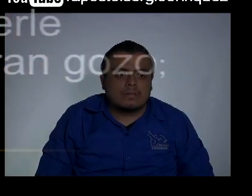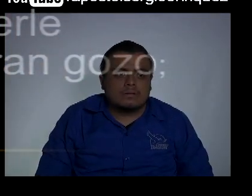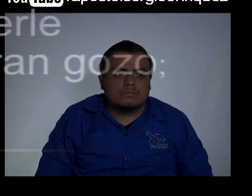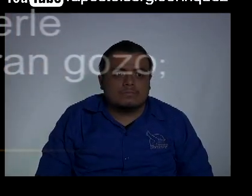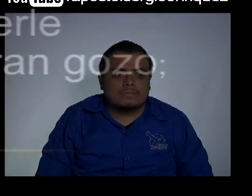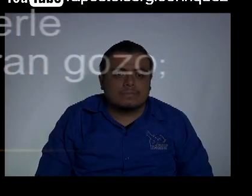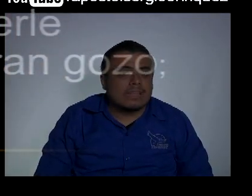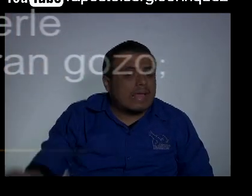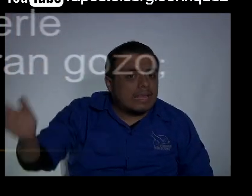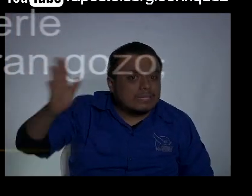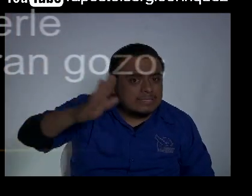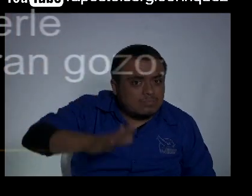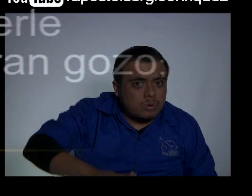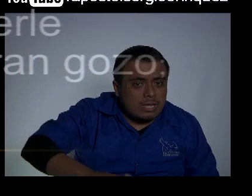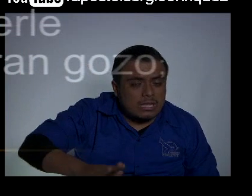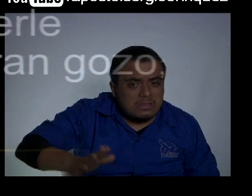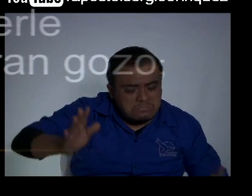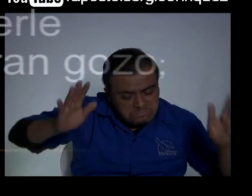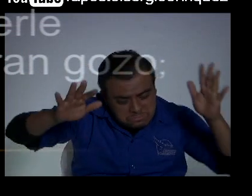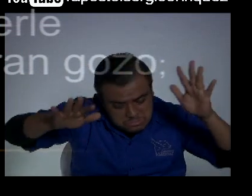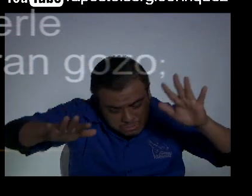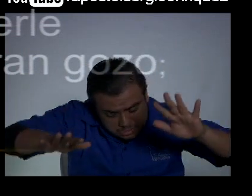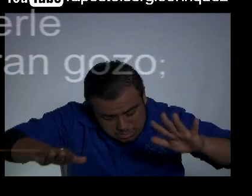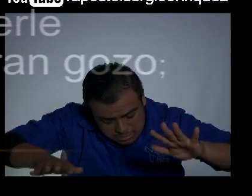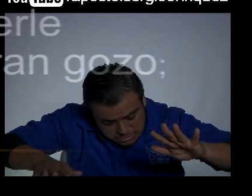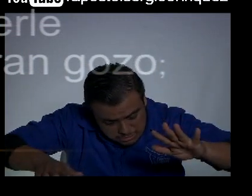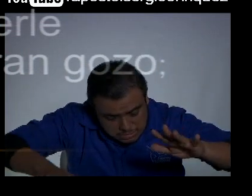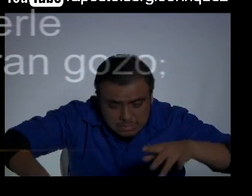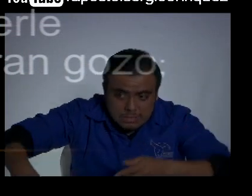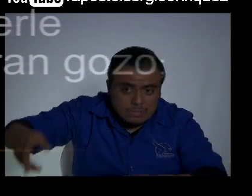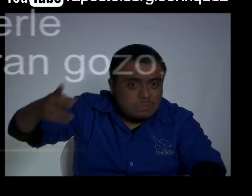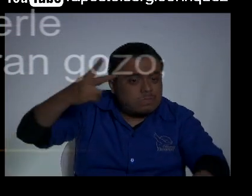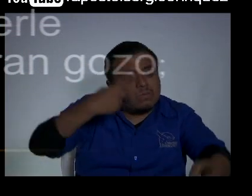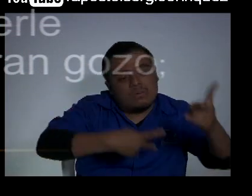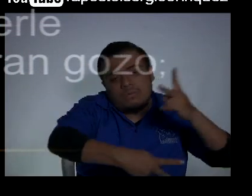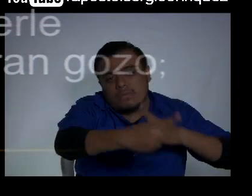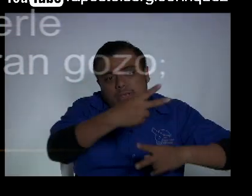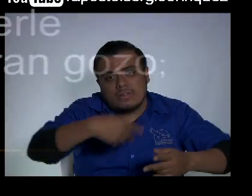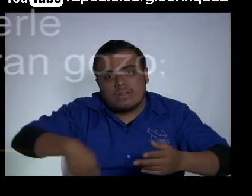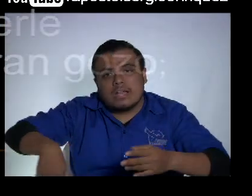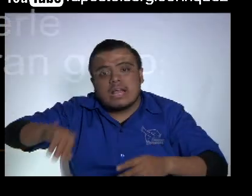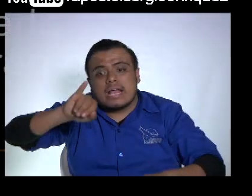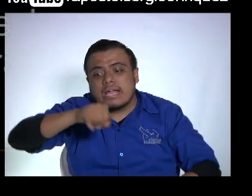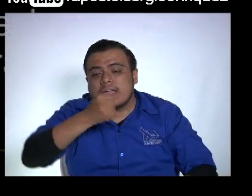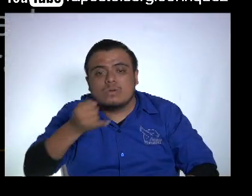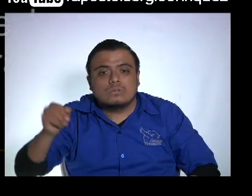Ellos después de haberle adorado volvieron a Jerusalén con gran gozo.